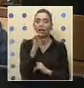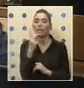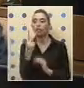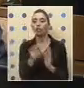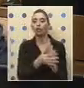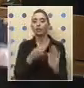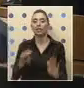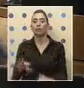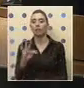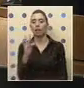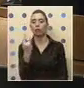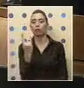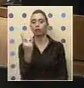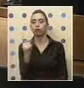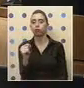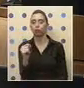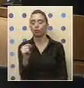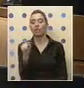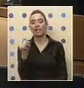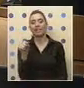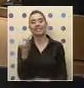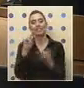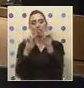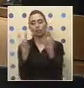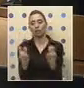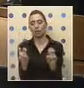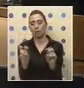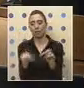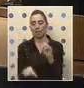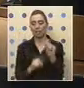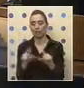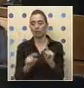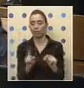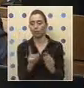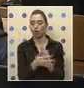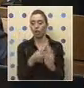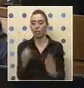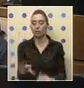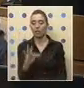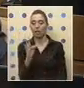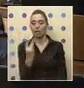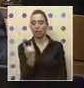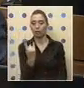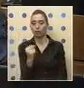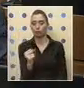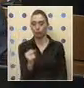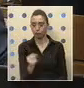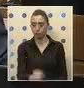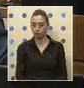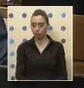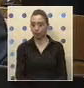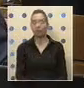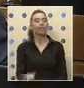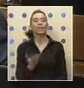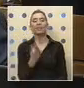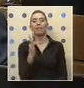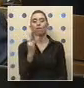Fondo de Utilidades Tributables. Ese es el punto que aquí se defiende: no eliminar el Fondo de Utilidades Tributables. ¿Y qué es lo que es el